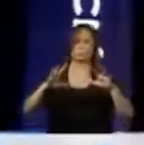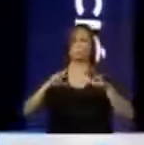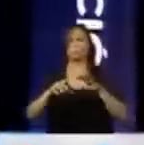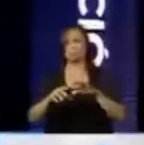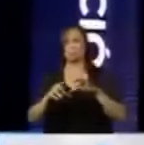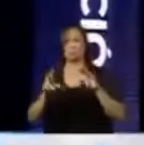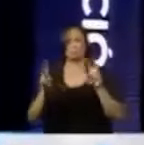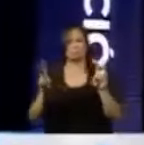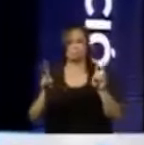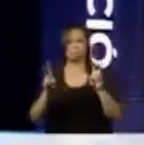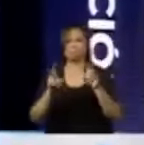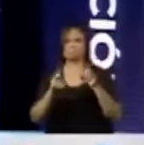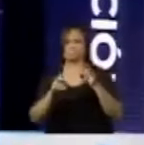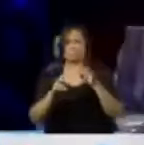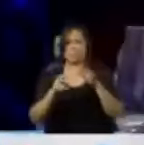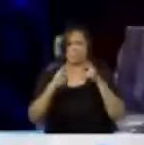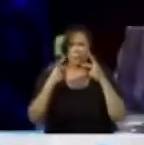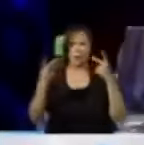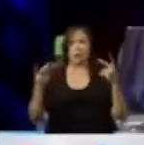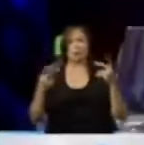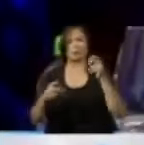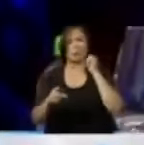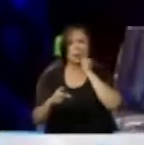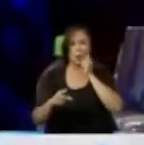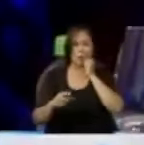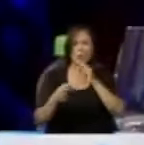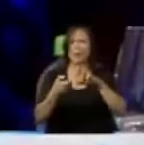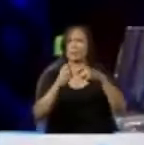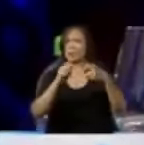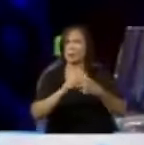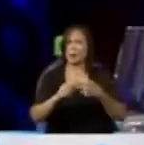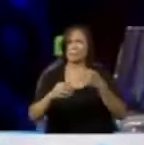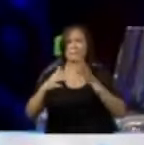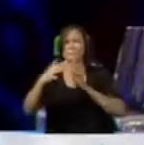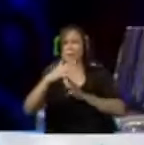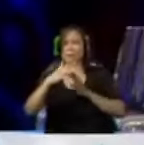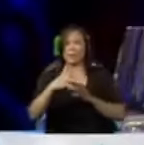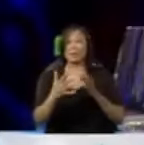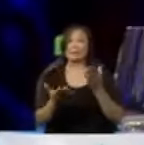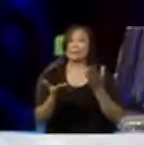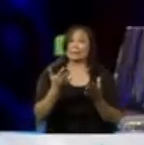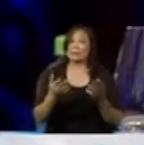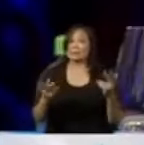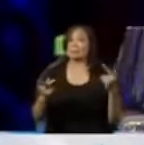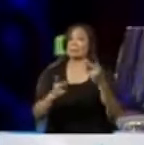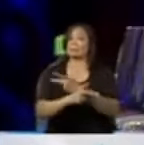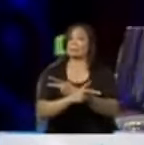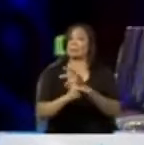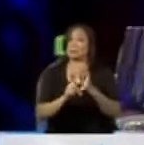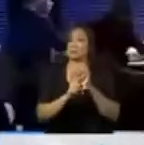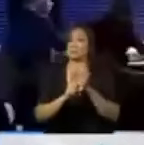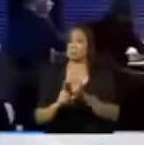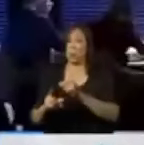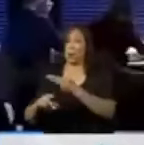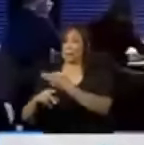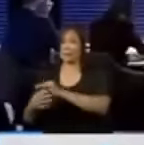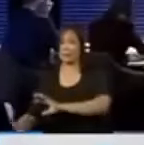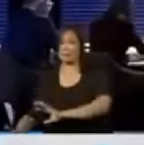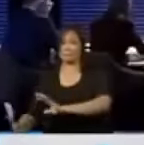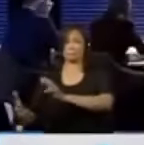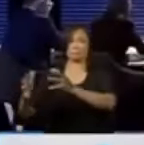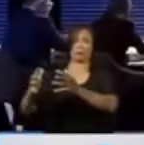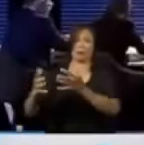definitivamente titulares en nuestros medios a diario y que podría además agravarse por la gravísima crisis de la vecina